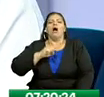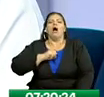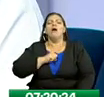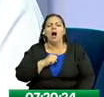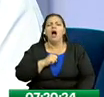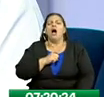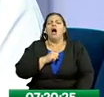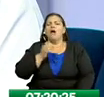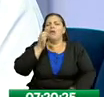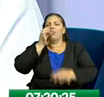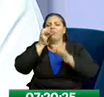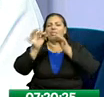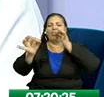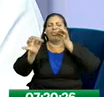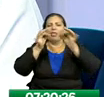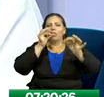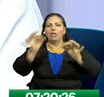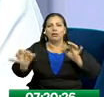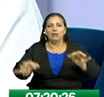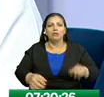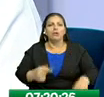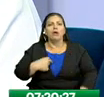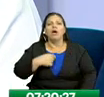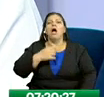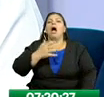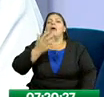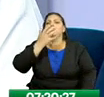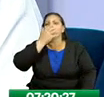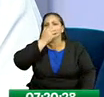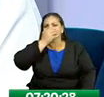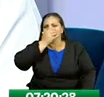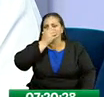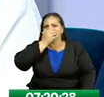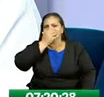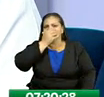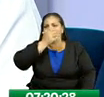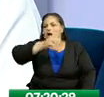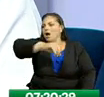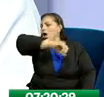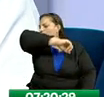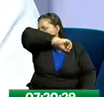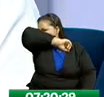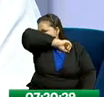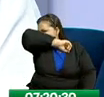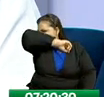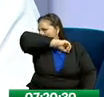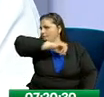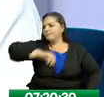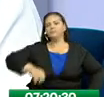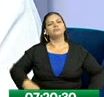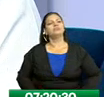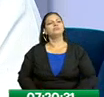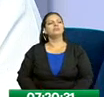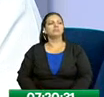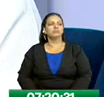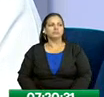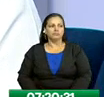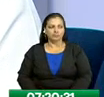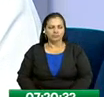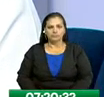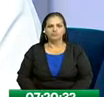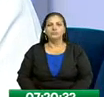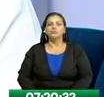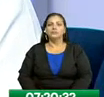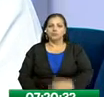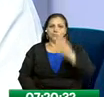Y aprovechando una cuña publicitaria, ¿no? ¿Cómo todavía no? Estamos a tiempo de obtener la